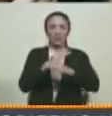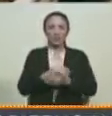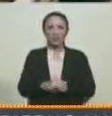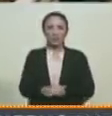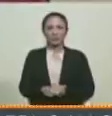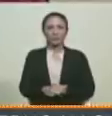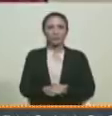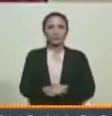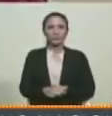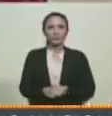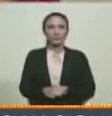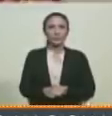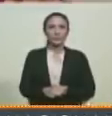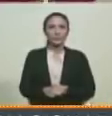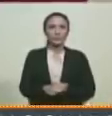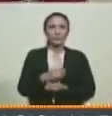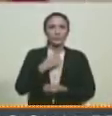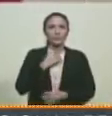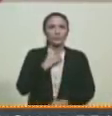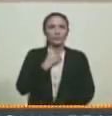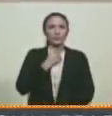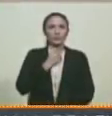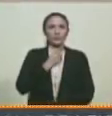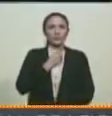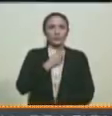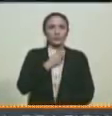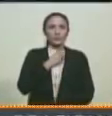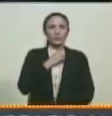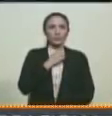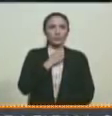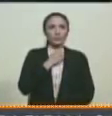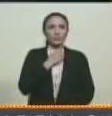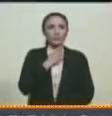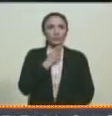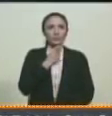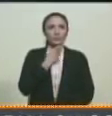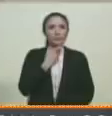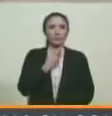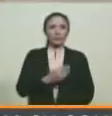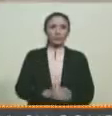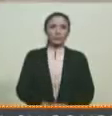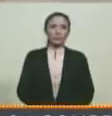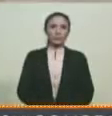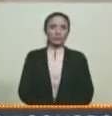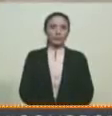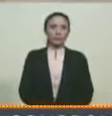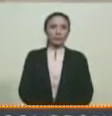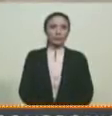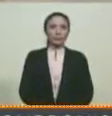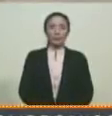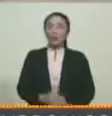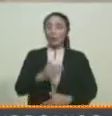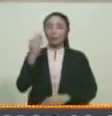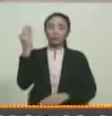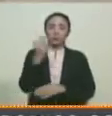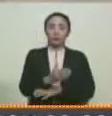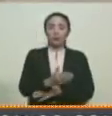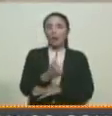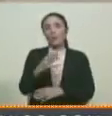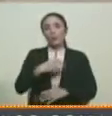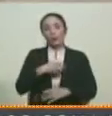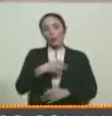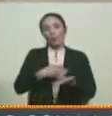Le cancelan las cuentas al proveedor como castigo, para que nadie se atreva en el mundo a